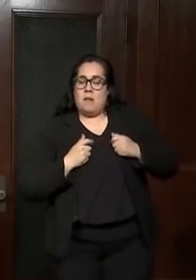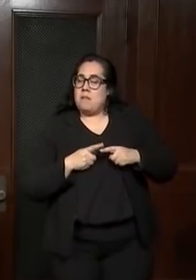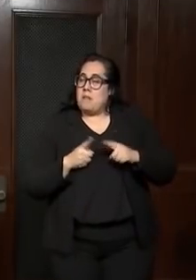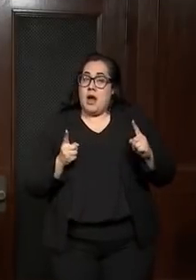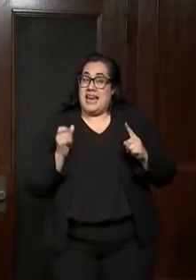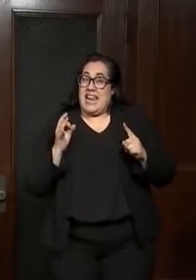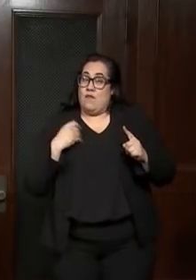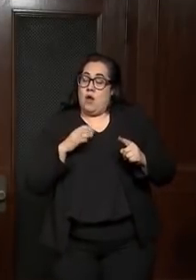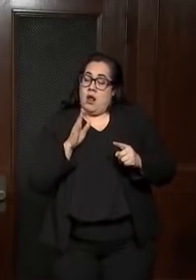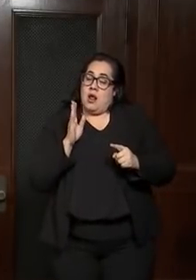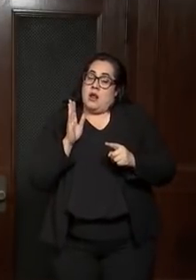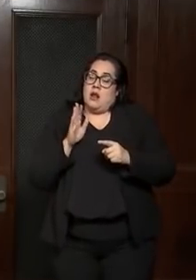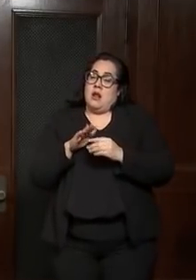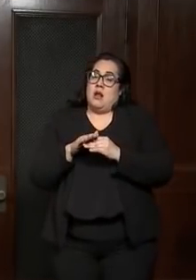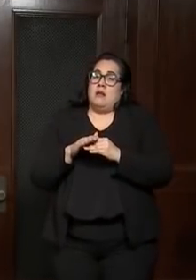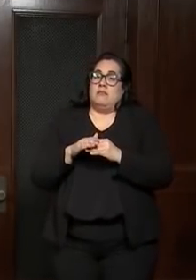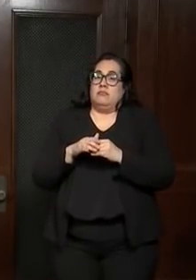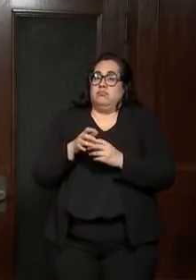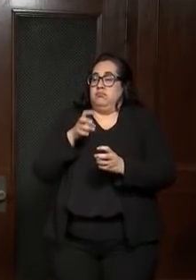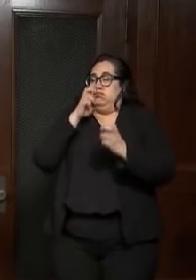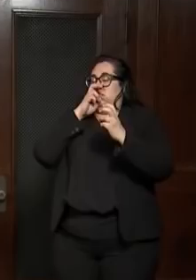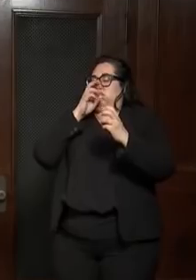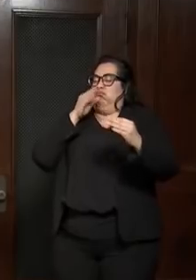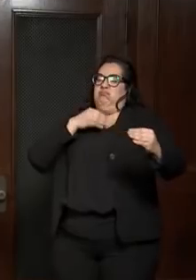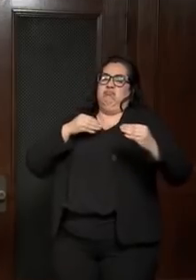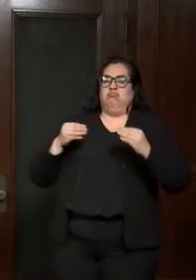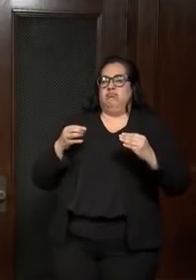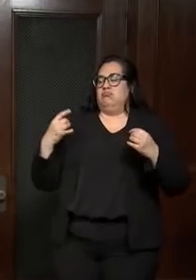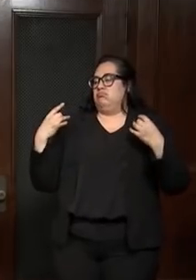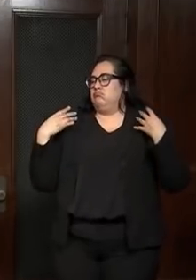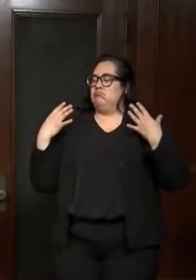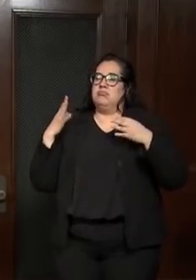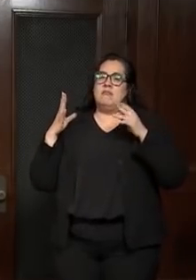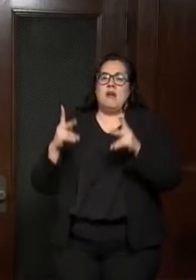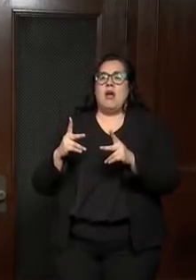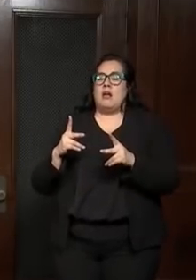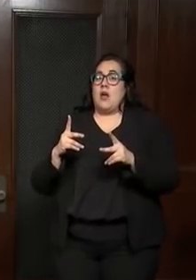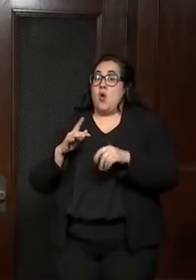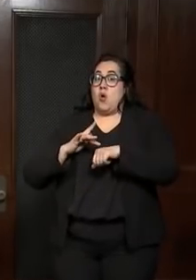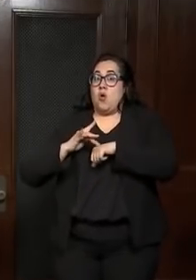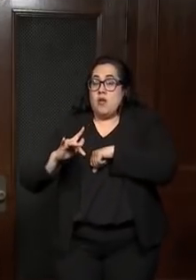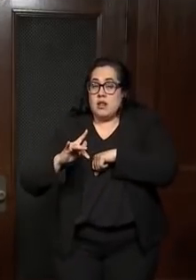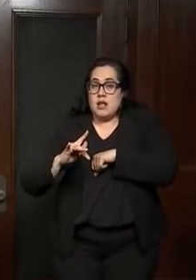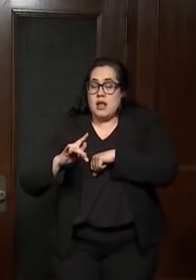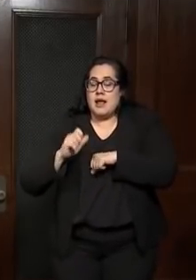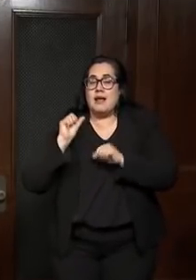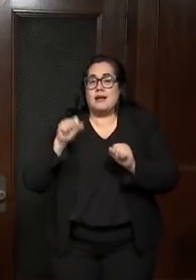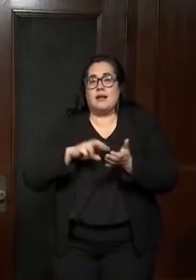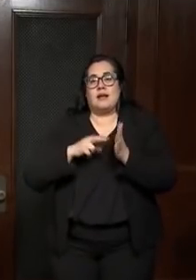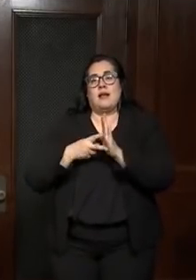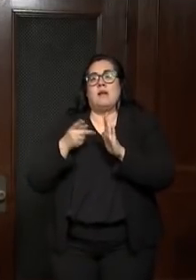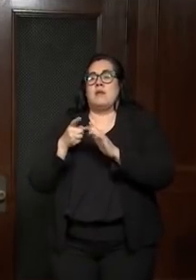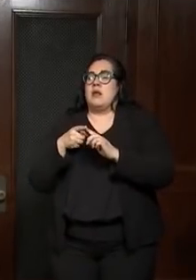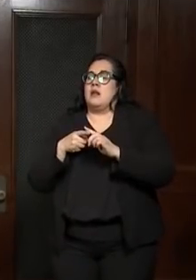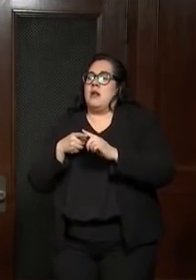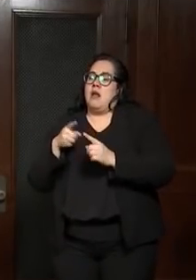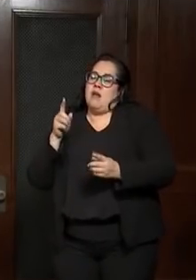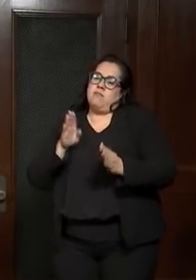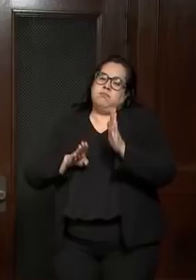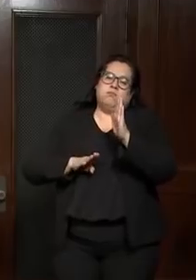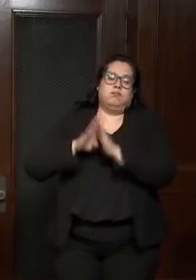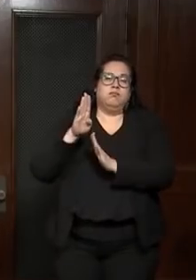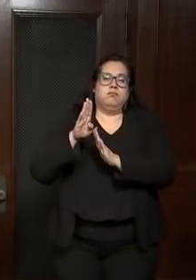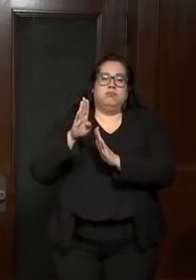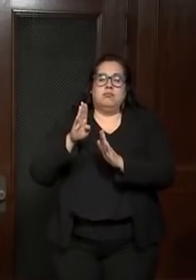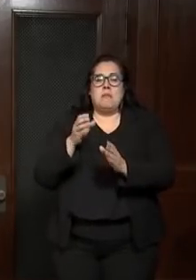si levantamos las restricciones demasiado temprano, puede resultar en un resurgimiento